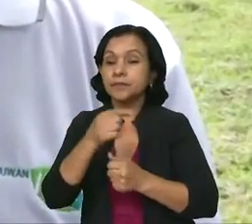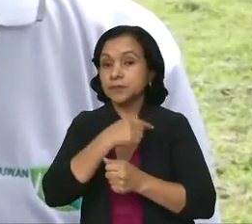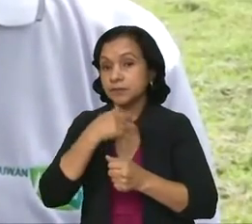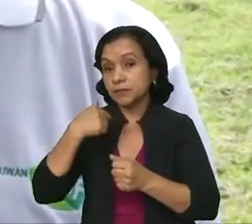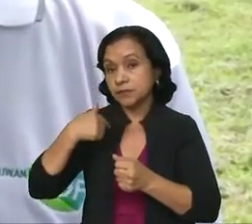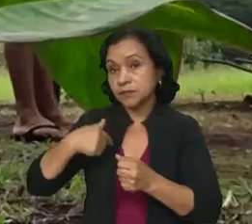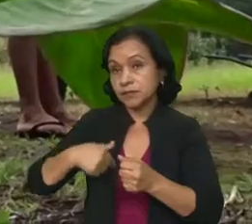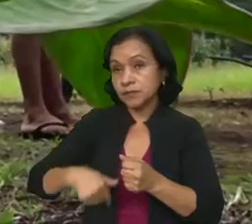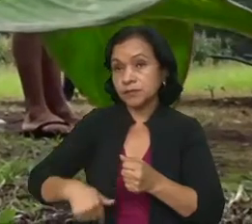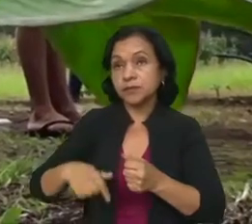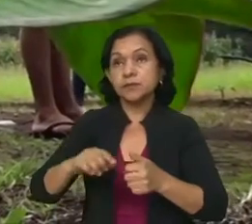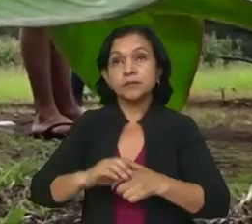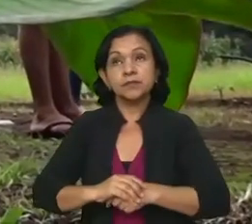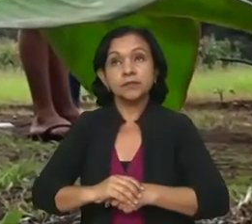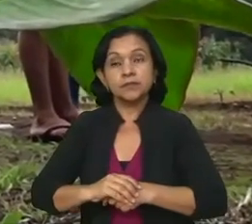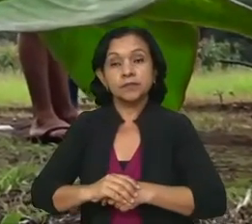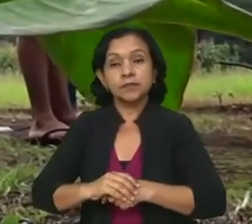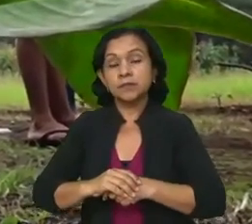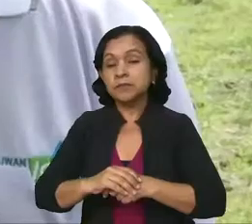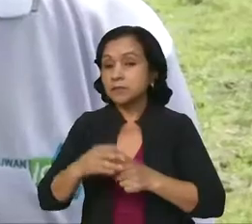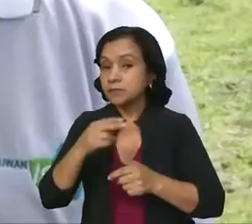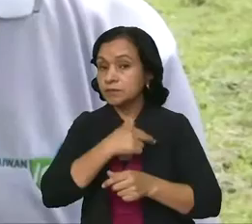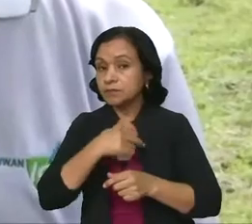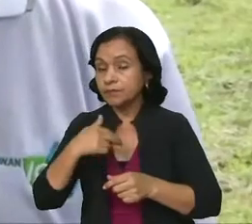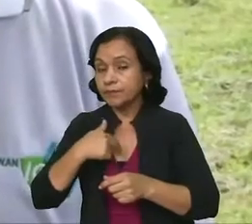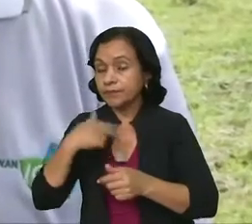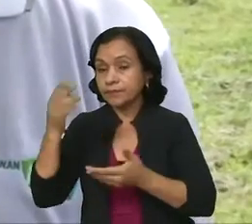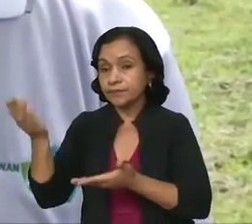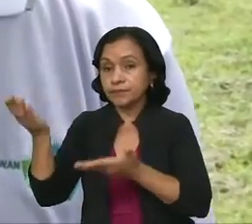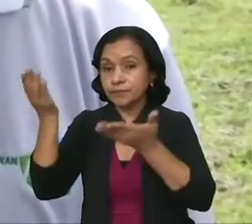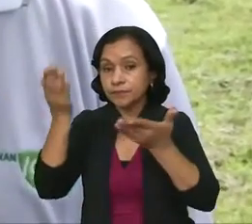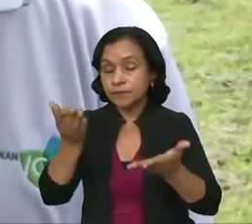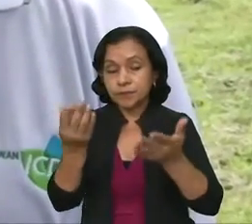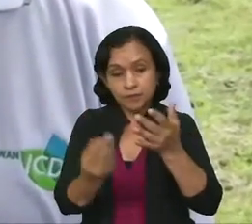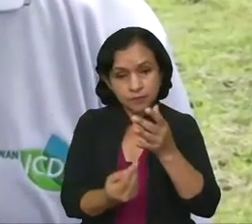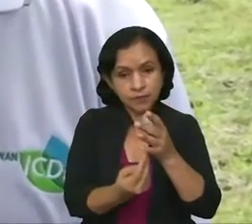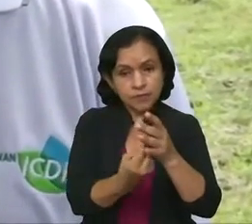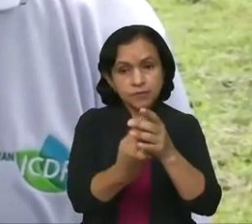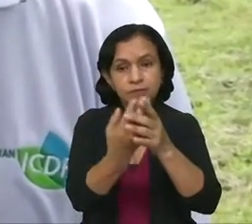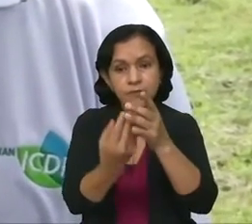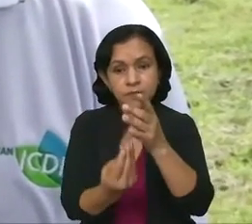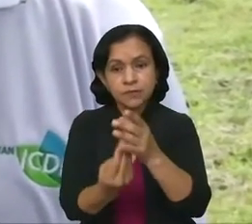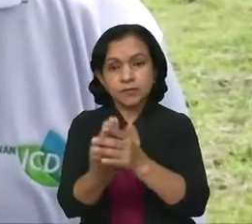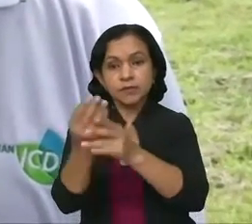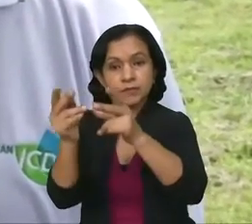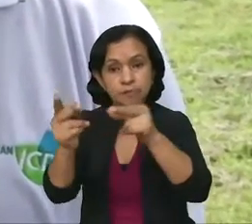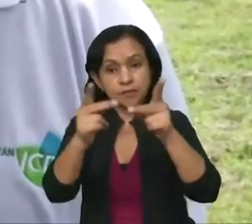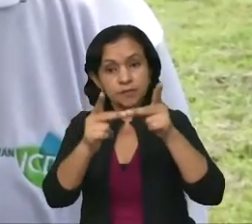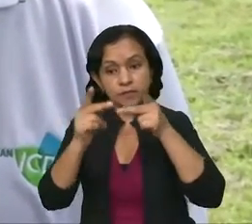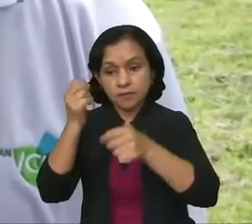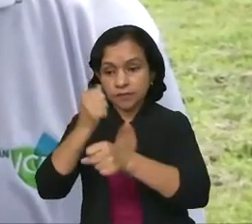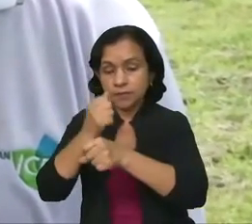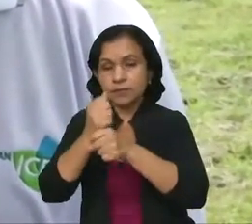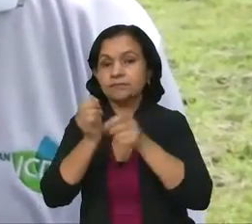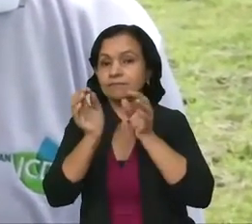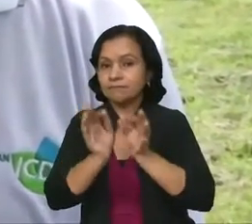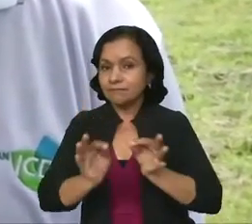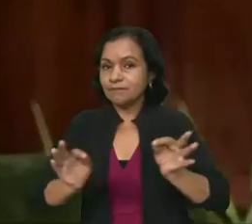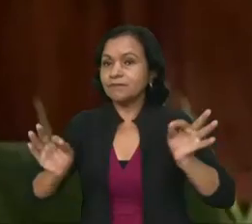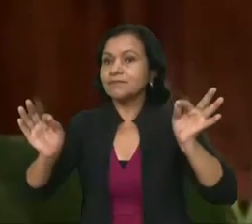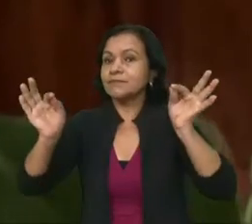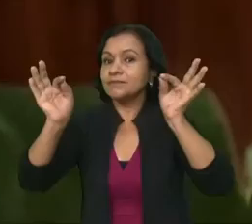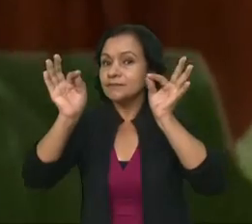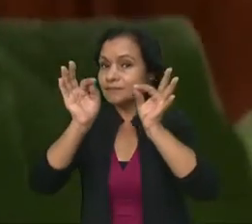con Meuca y INTA, nosotros en donación de planta vito para productores. Es importante para el